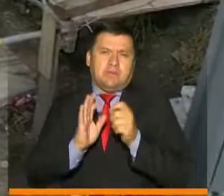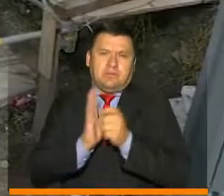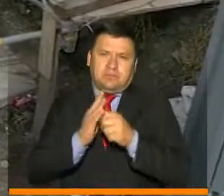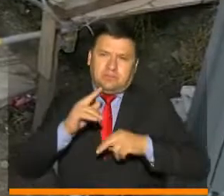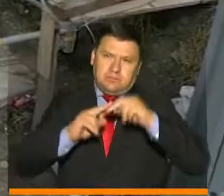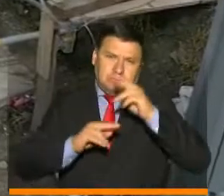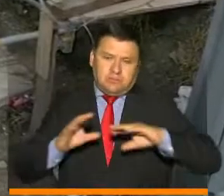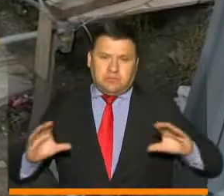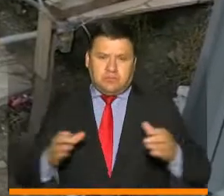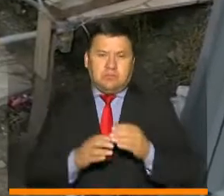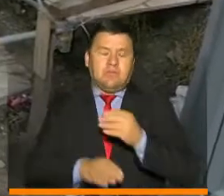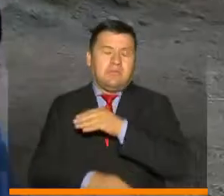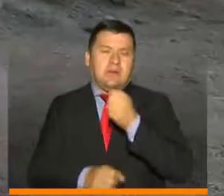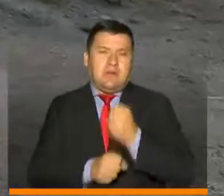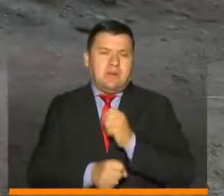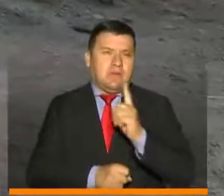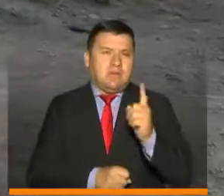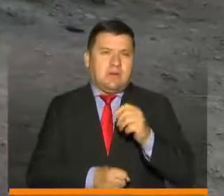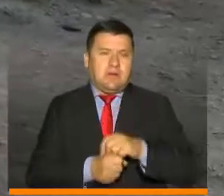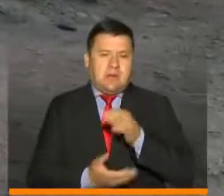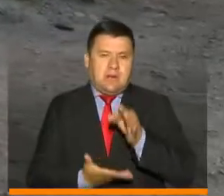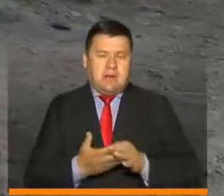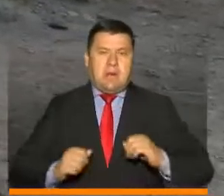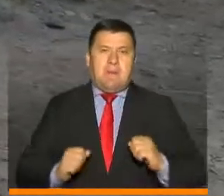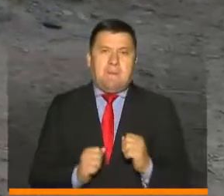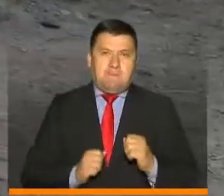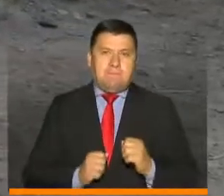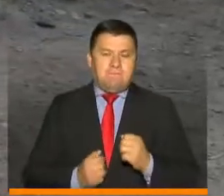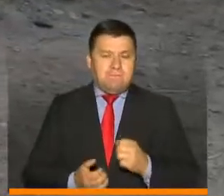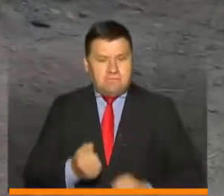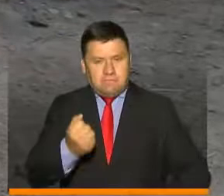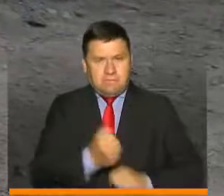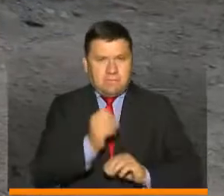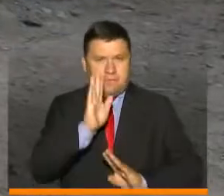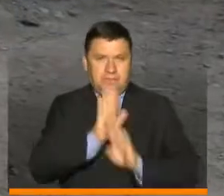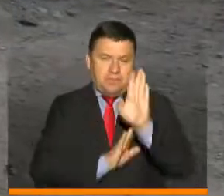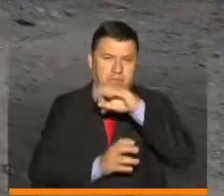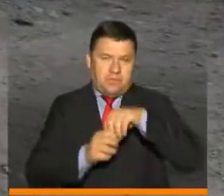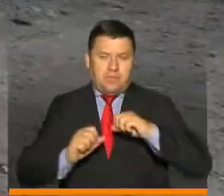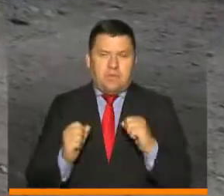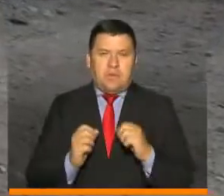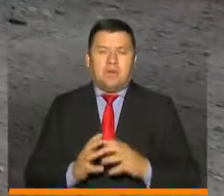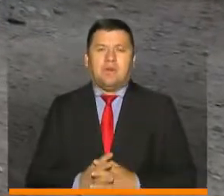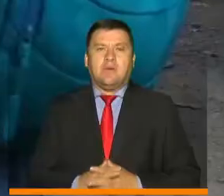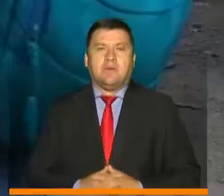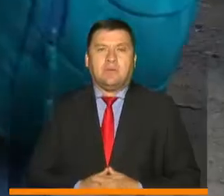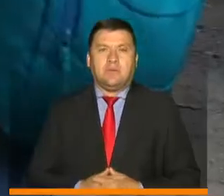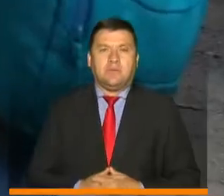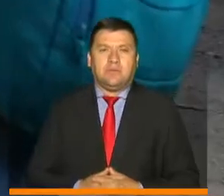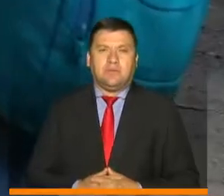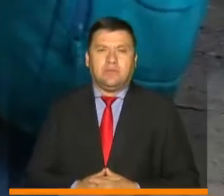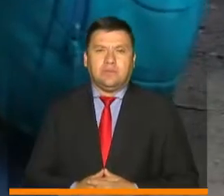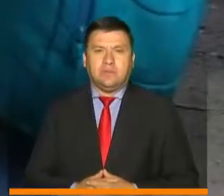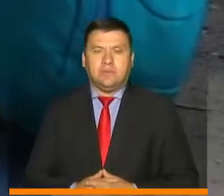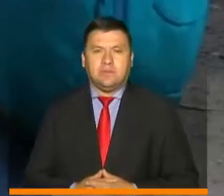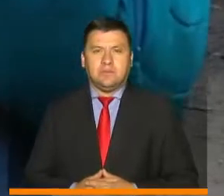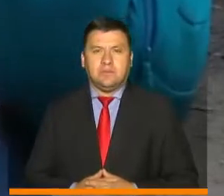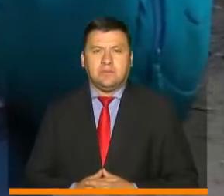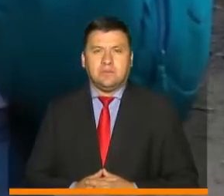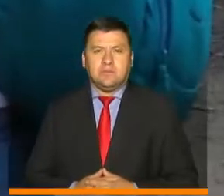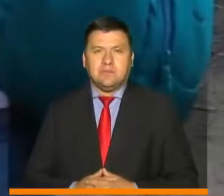obras que generarán miles de empleos para los capitalinos y contribuirán con el desarrollo de Bogotá.